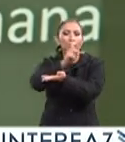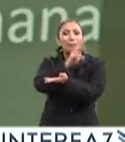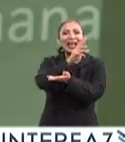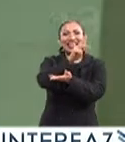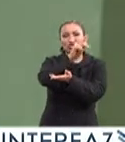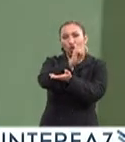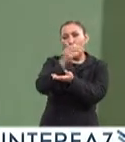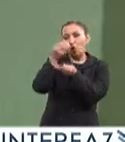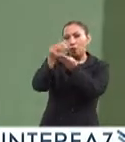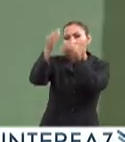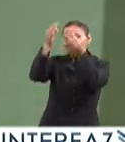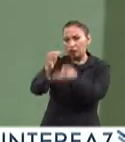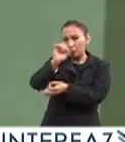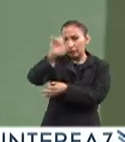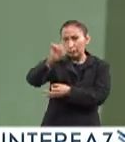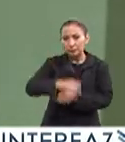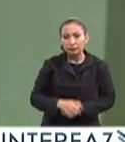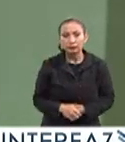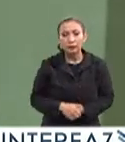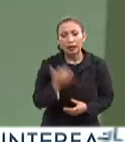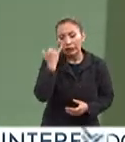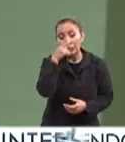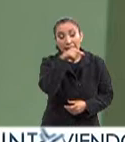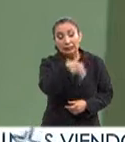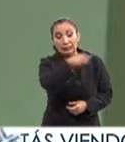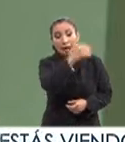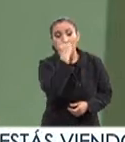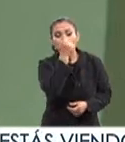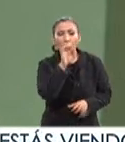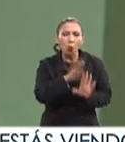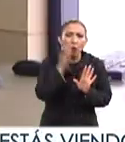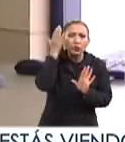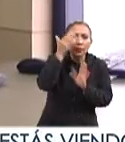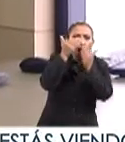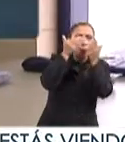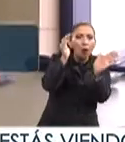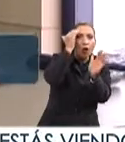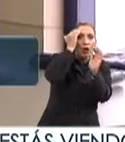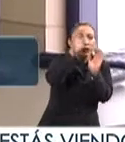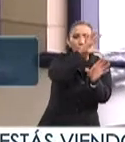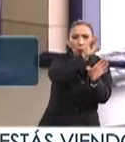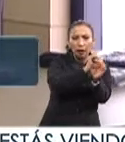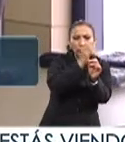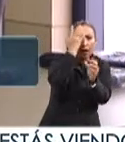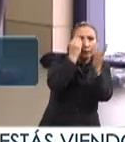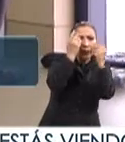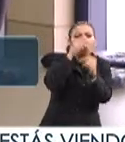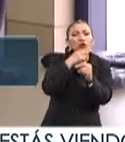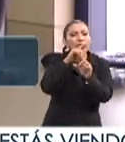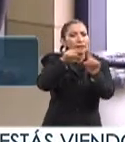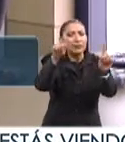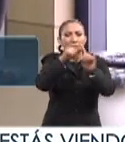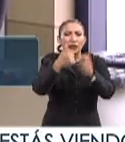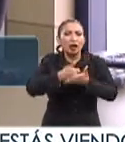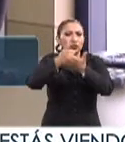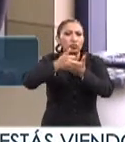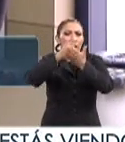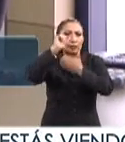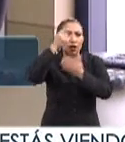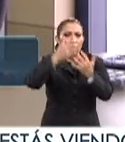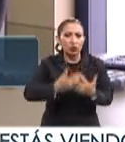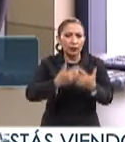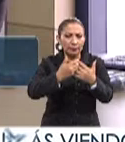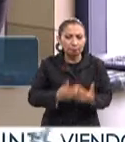un perito de forma profesional. La idea es de que ellos tengan un conocimiento integral en el uso de todas las herramientas